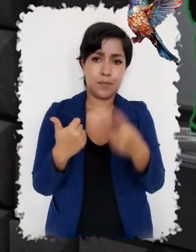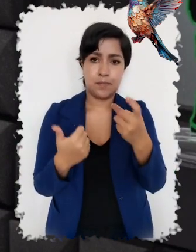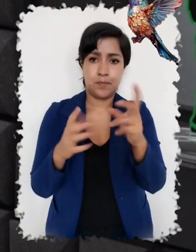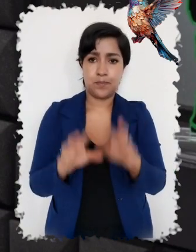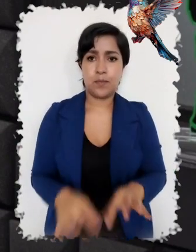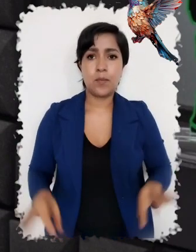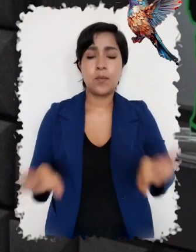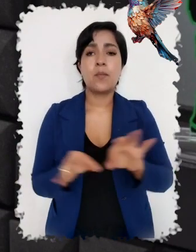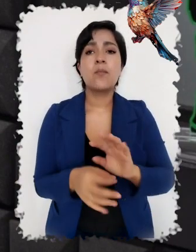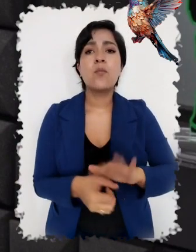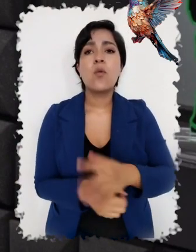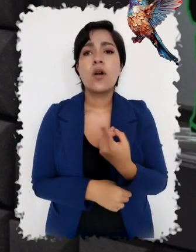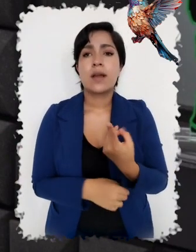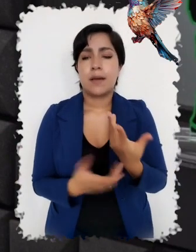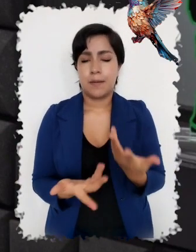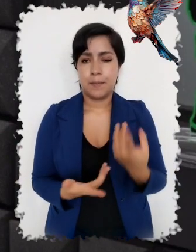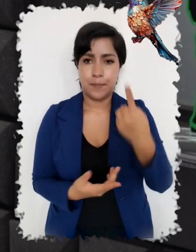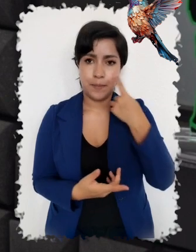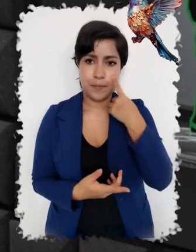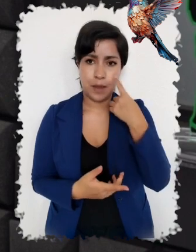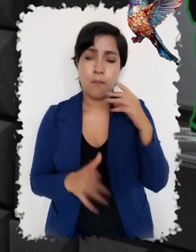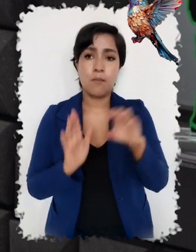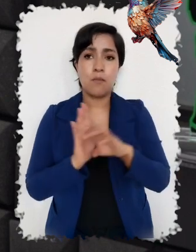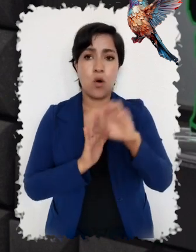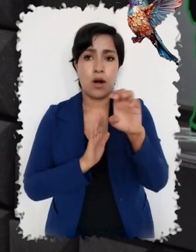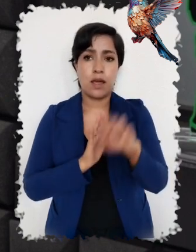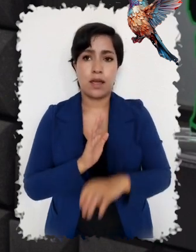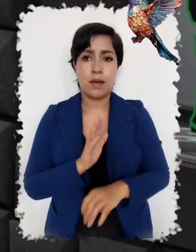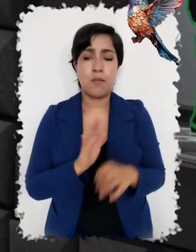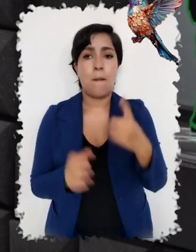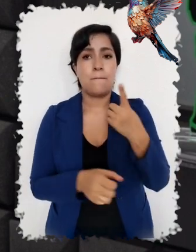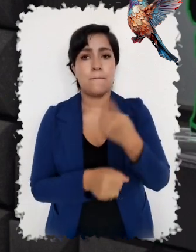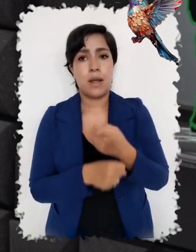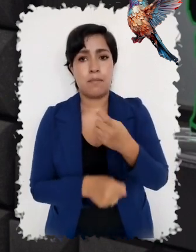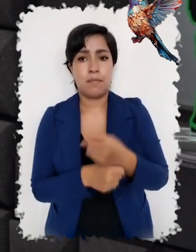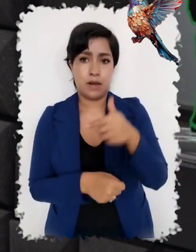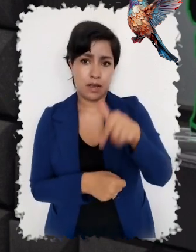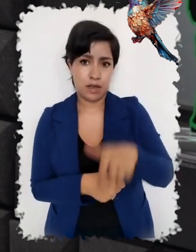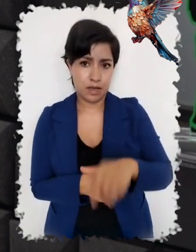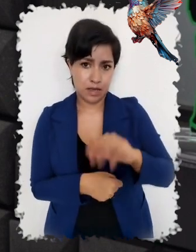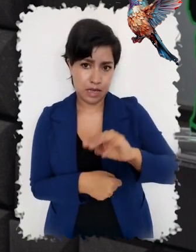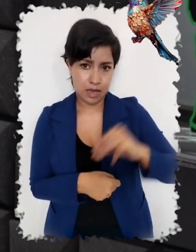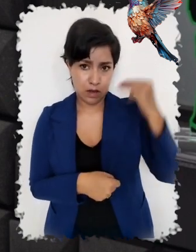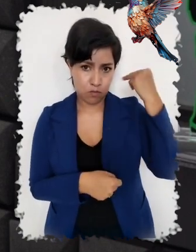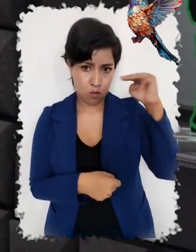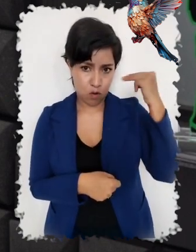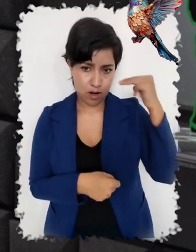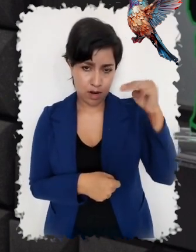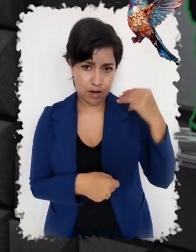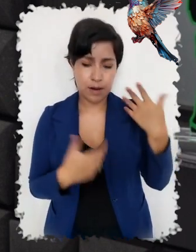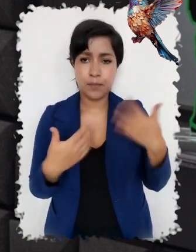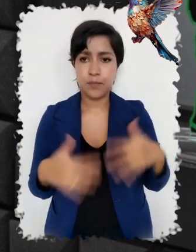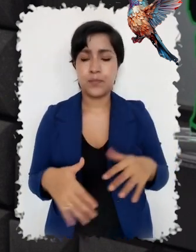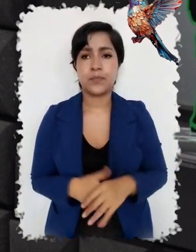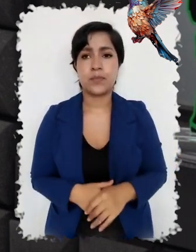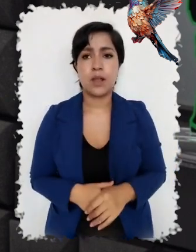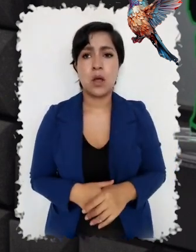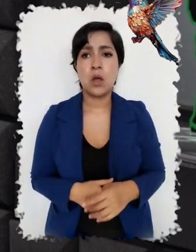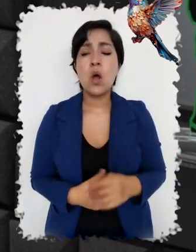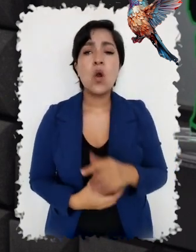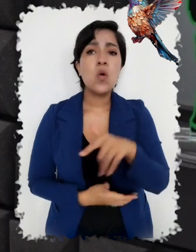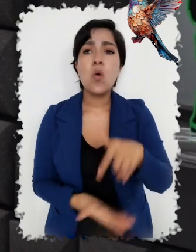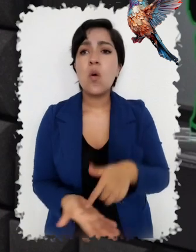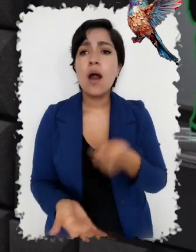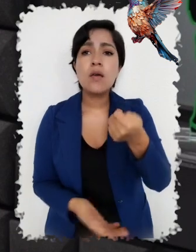y porque en este este caso primeramente aquí en Morelia pues son son